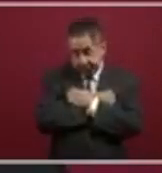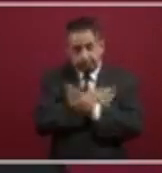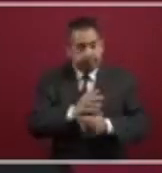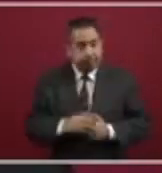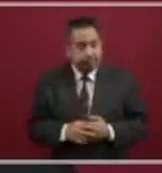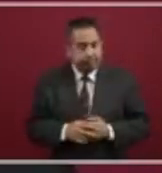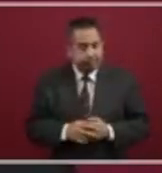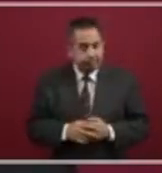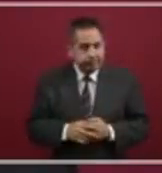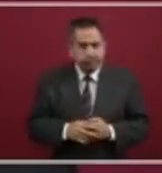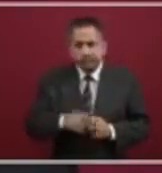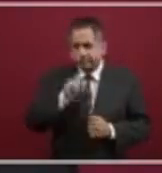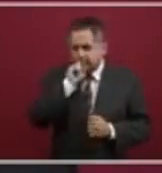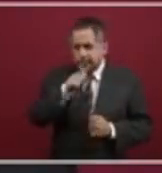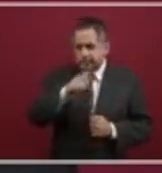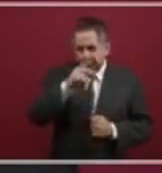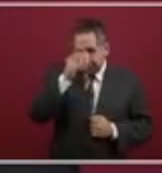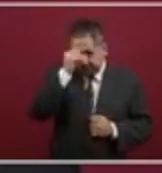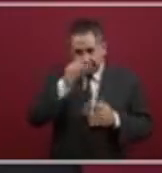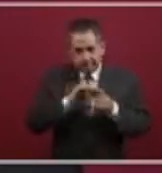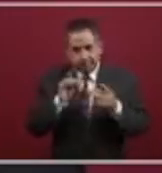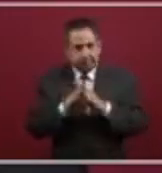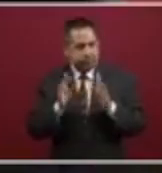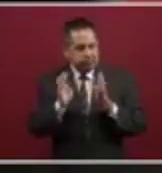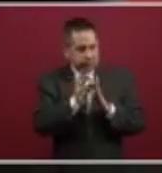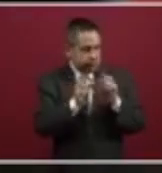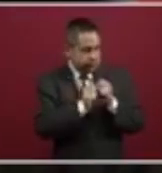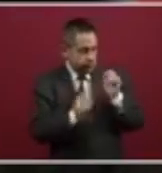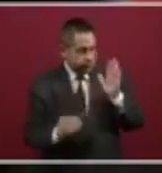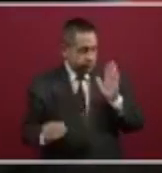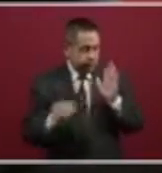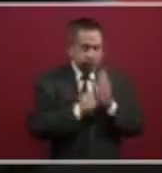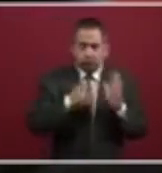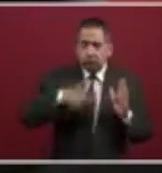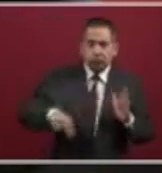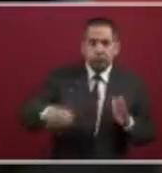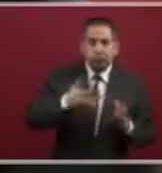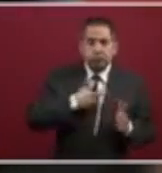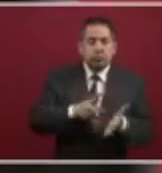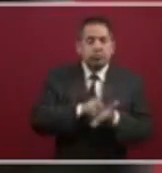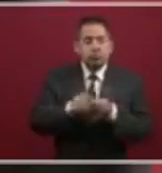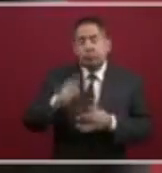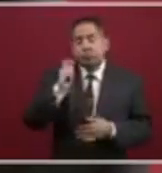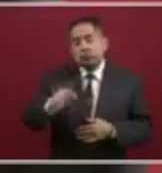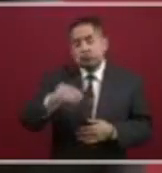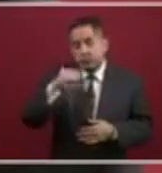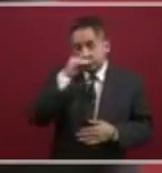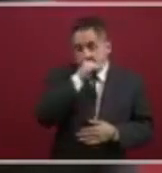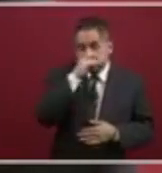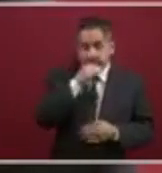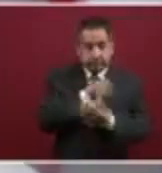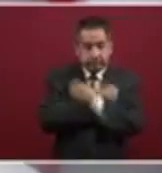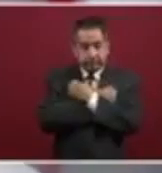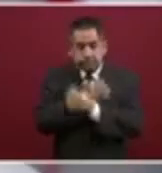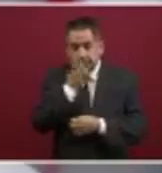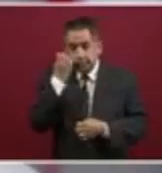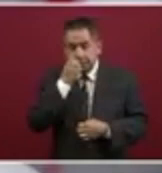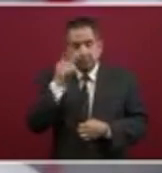establece con claridad en la Constitución el derecho a la gratuidad